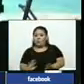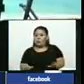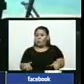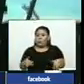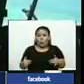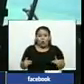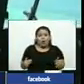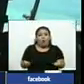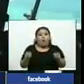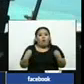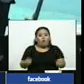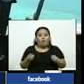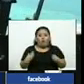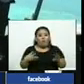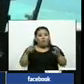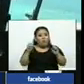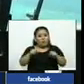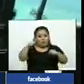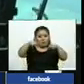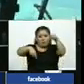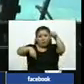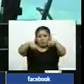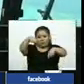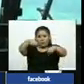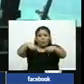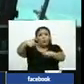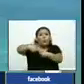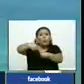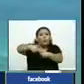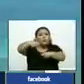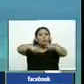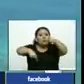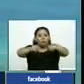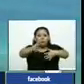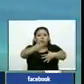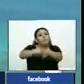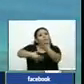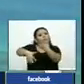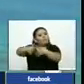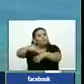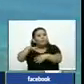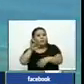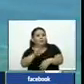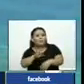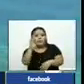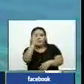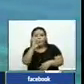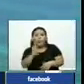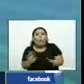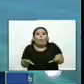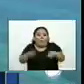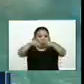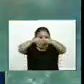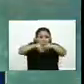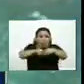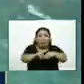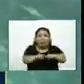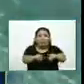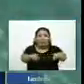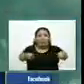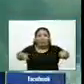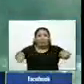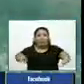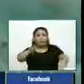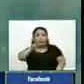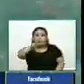tienen manera de saber qué tanto crudo seguirá apareciendo en las playas de la costa del noreste del país. Un derrame petrolero se ha extendido a lo largo de más